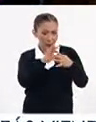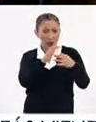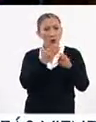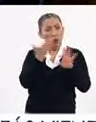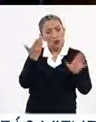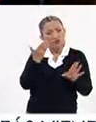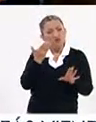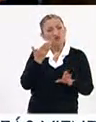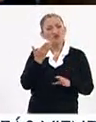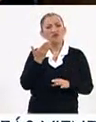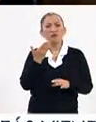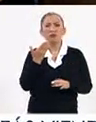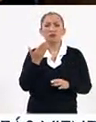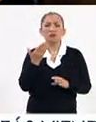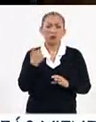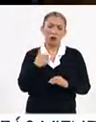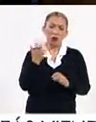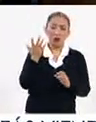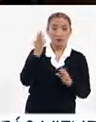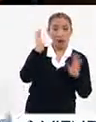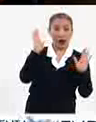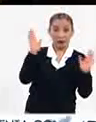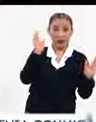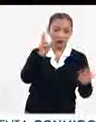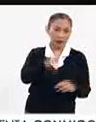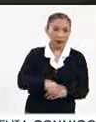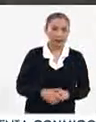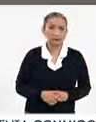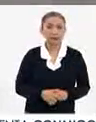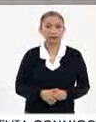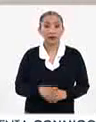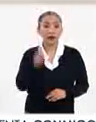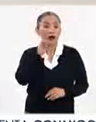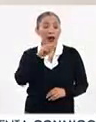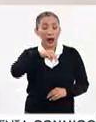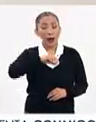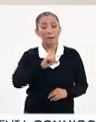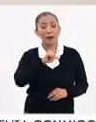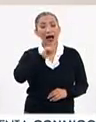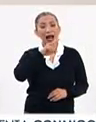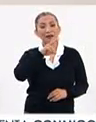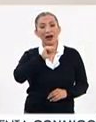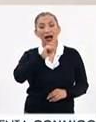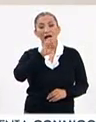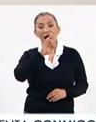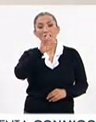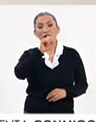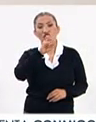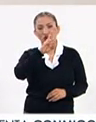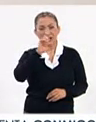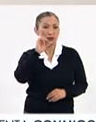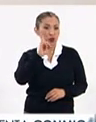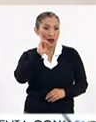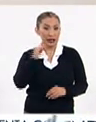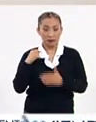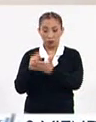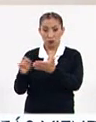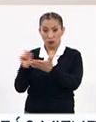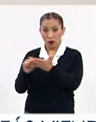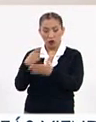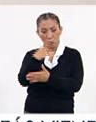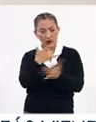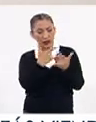amistosas, a mí me parecieron geniales, ¿no? La verdad. La poeta Malva Flores, sí, que publicó una reseña